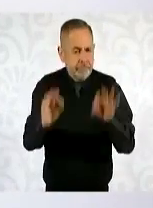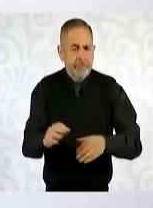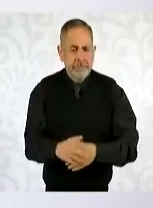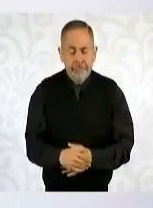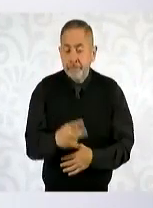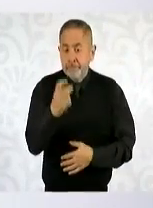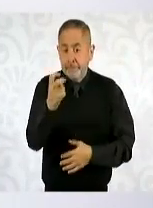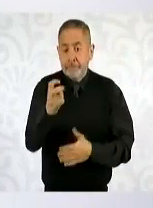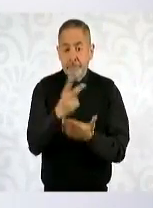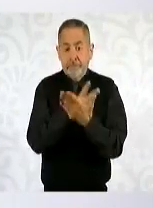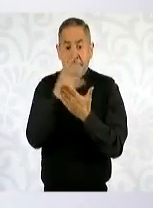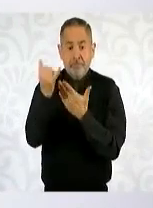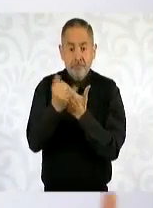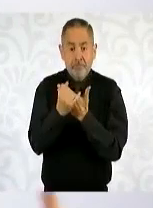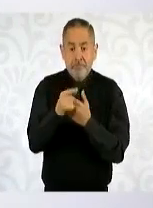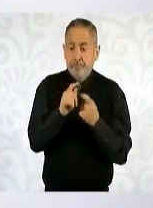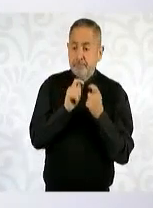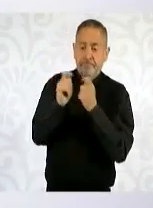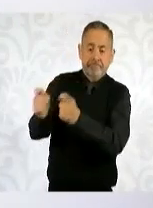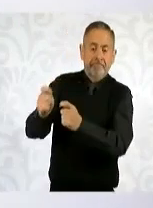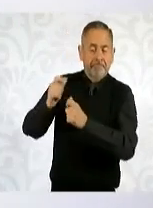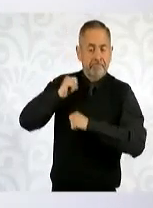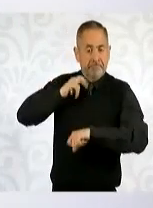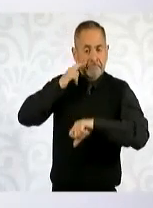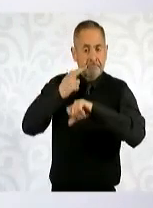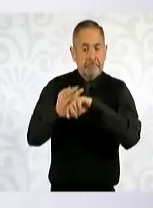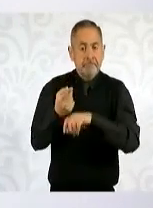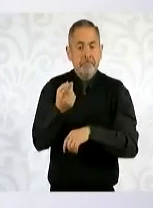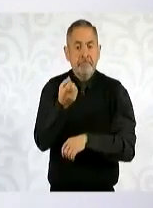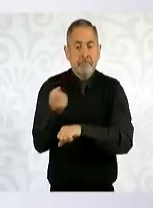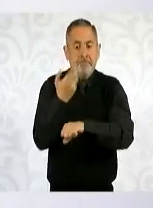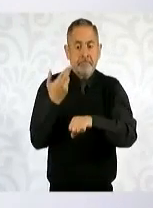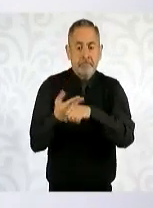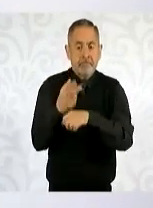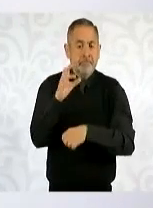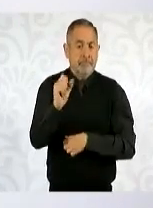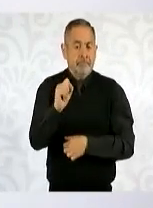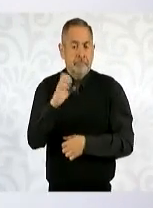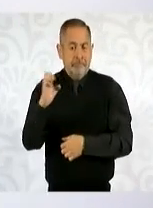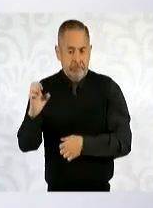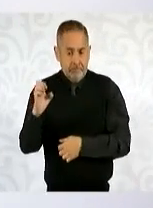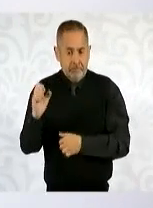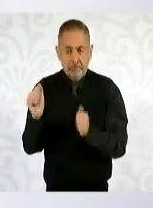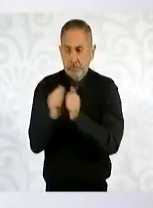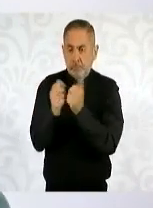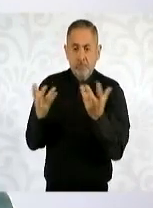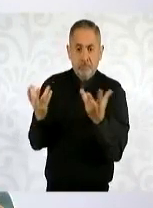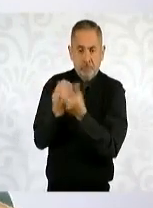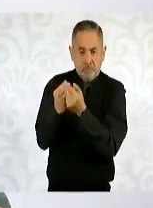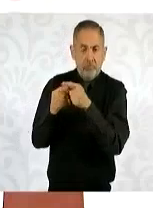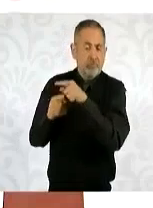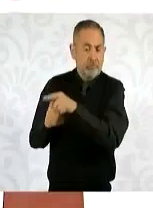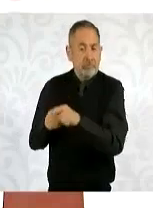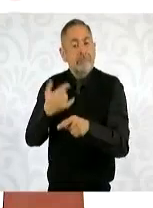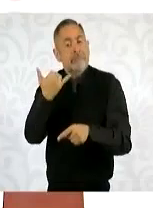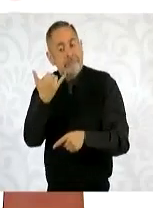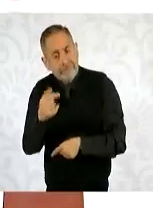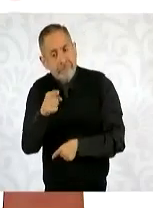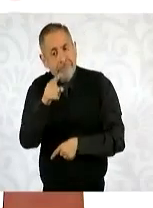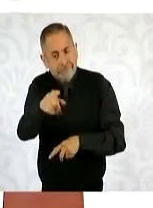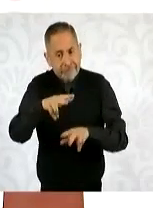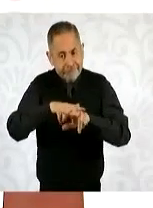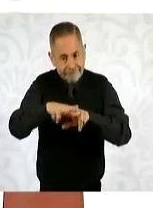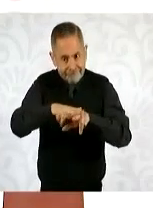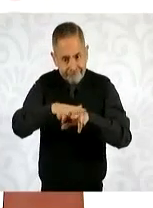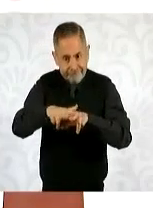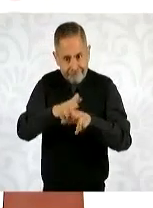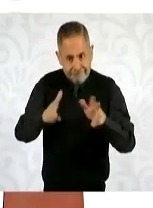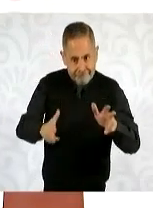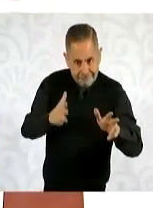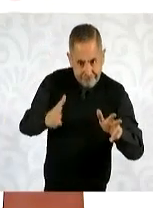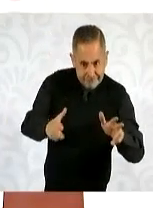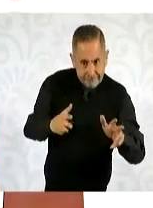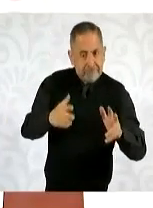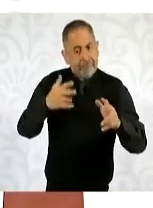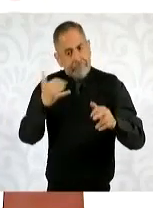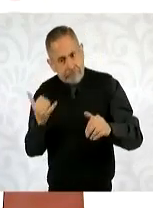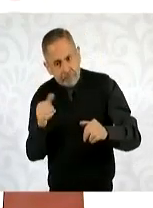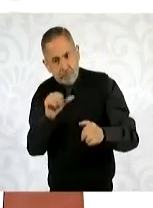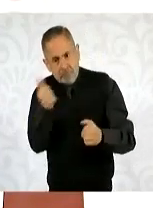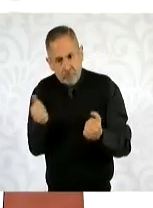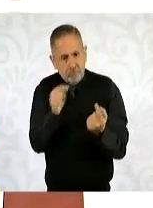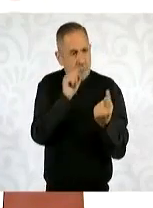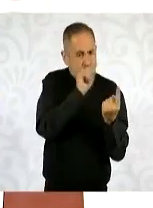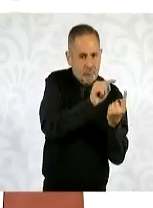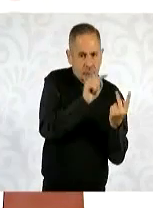desarrollando Secretaría de Economía en conjunto con otras secretarías, y el tren y otras obras de infraestructura